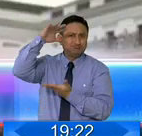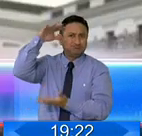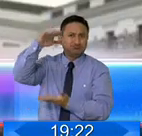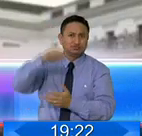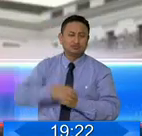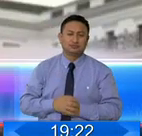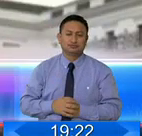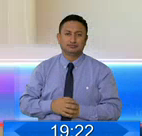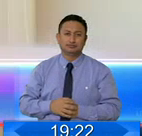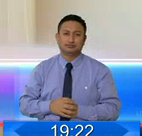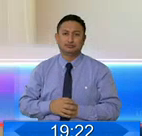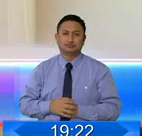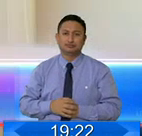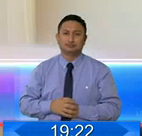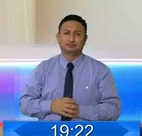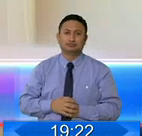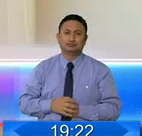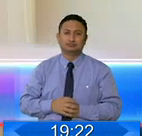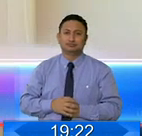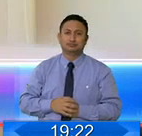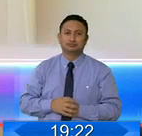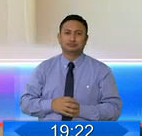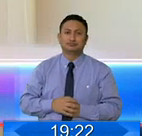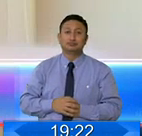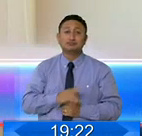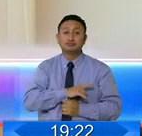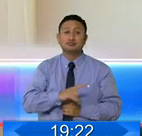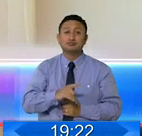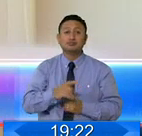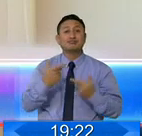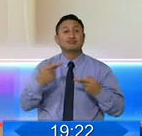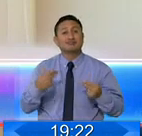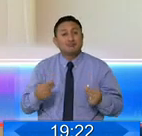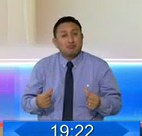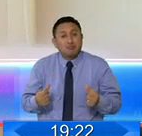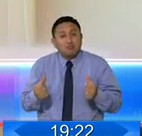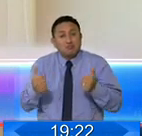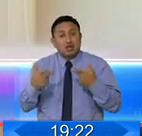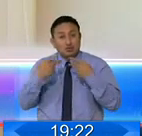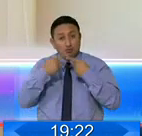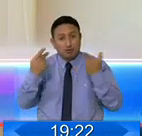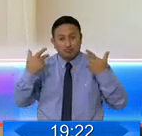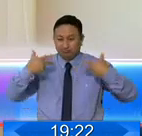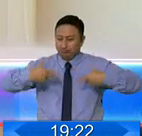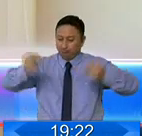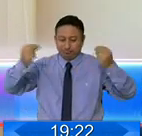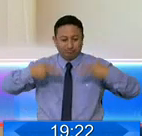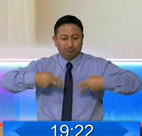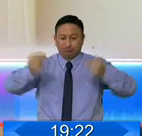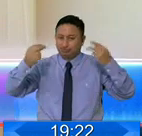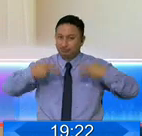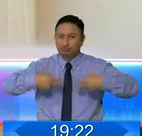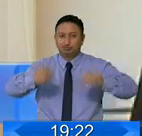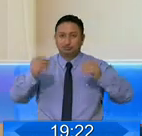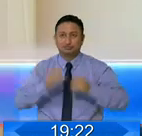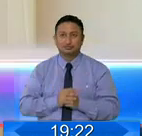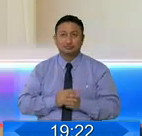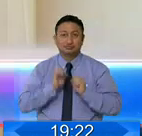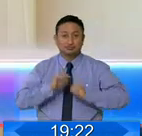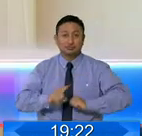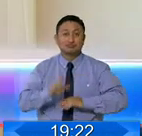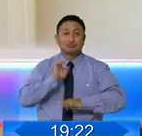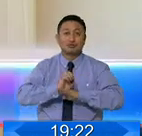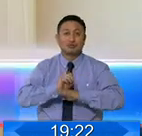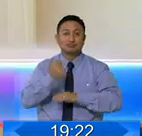expertos consultados. Pero un problema es un gasto público desbocado. También heredamos un país de costos muy